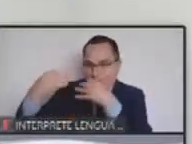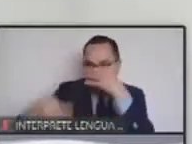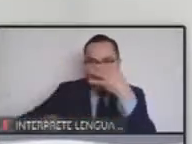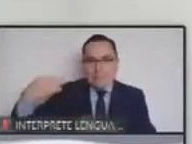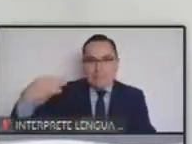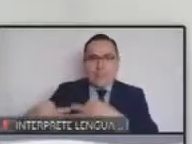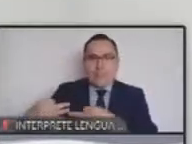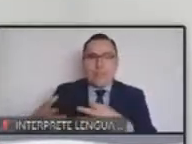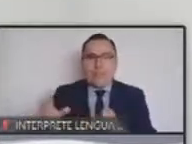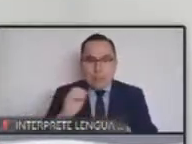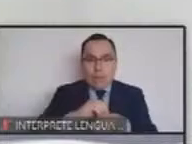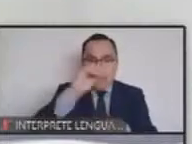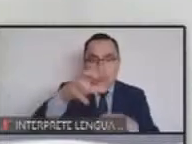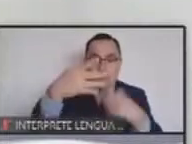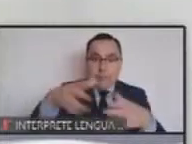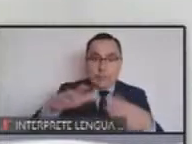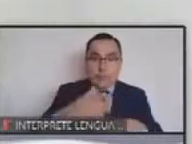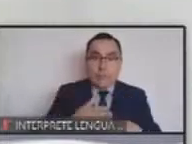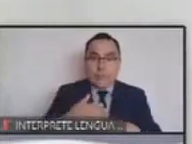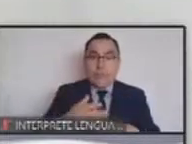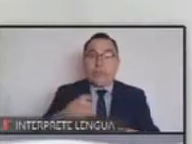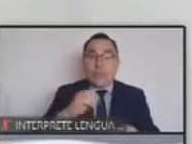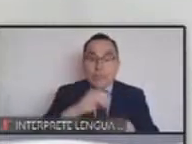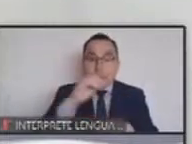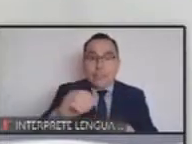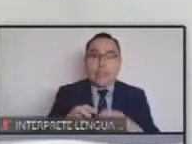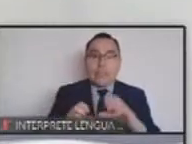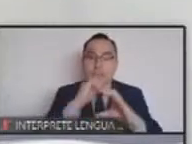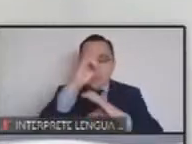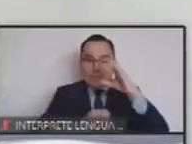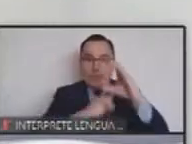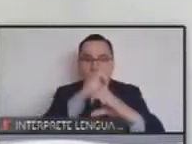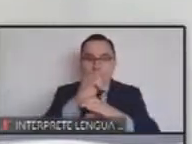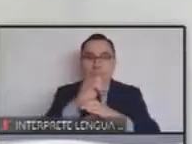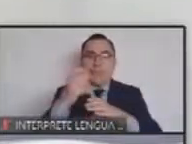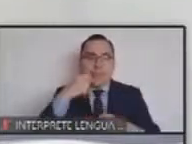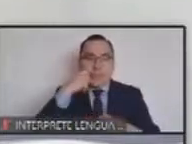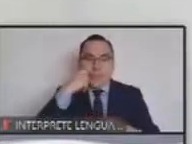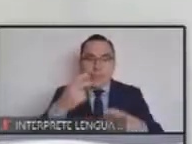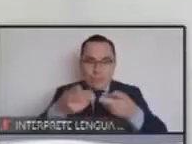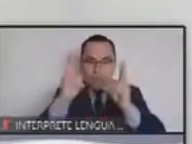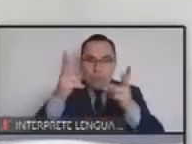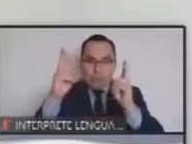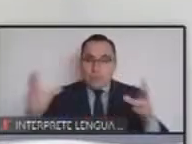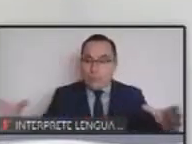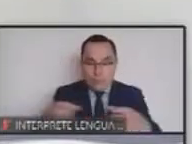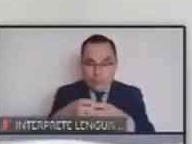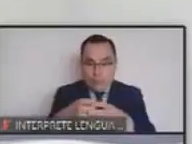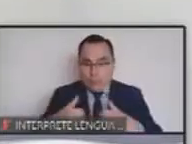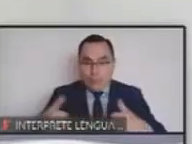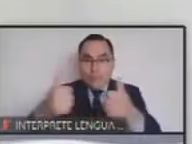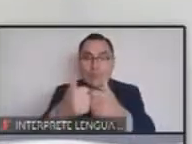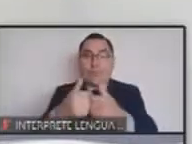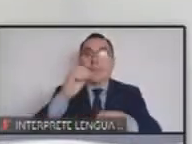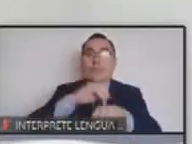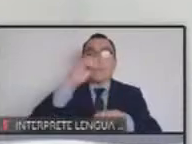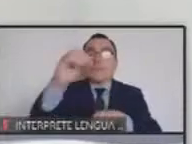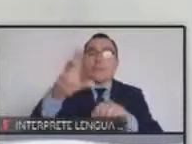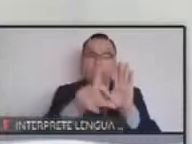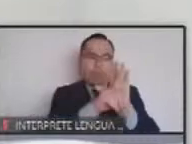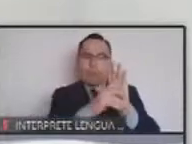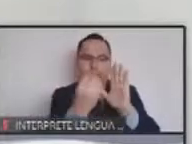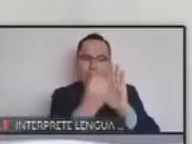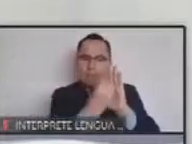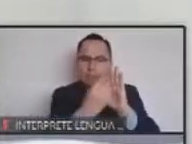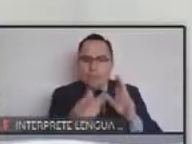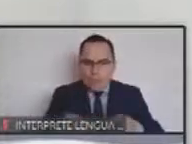ha señalado recientemente la Comisión Interamericana de Derechos Humanos, la vigencia de los derechos